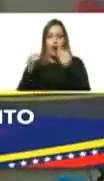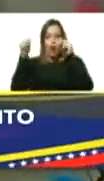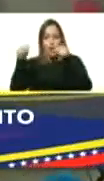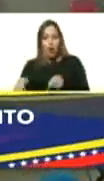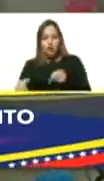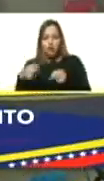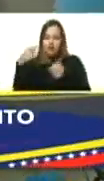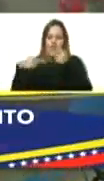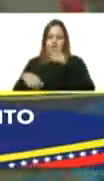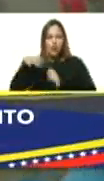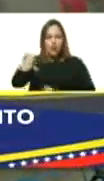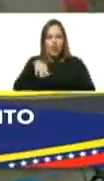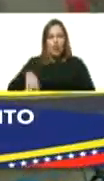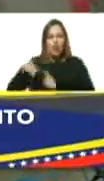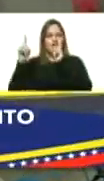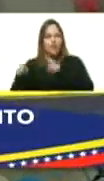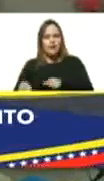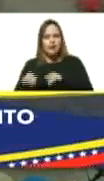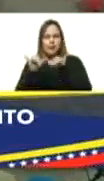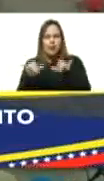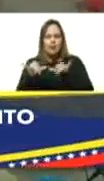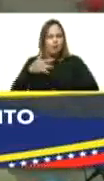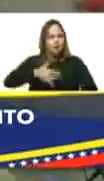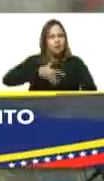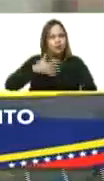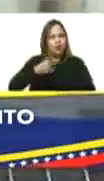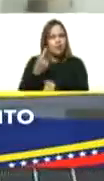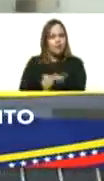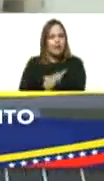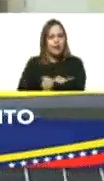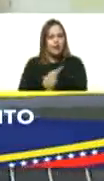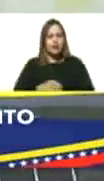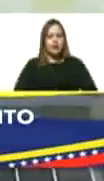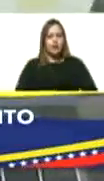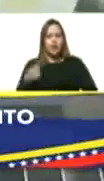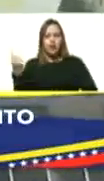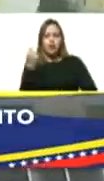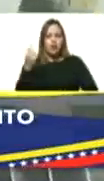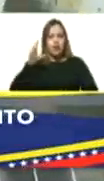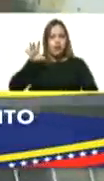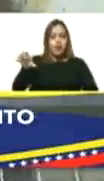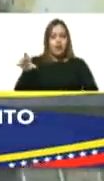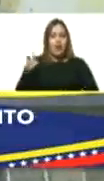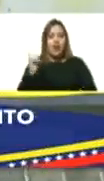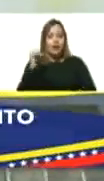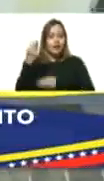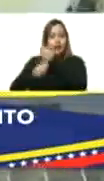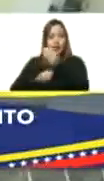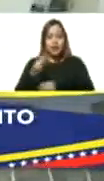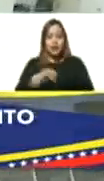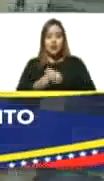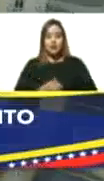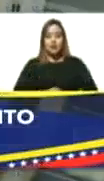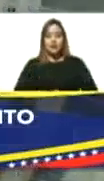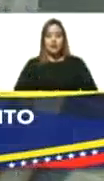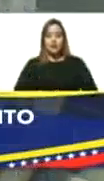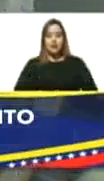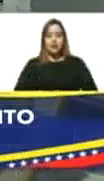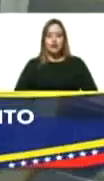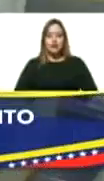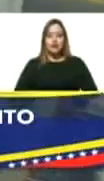distintos estados también, en el mismo espíritu de hermandad, que somos una sola patria, estamos haciendo, por supuesto,